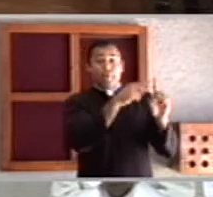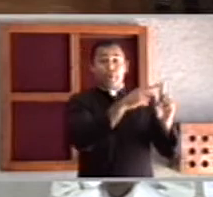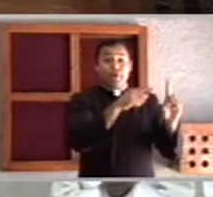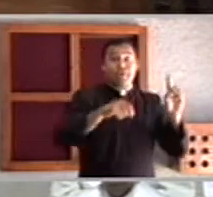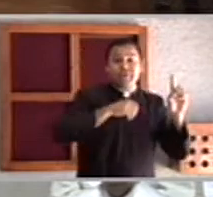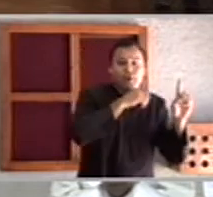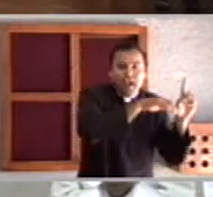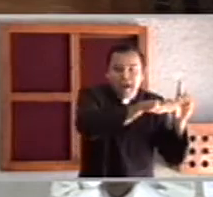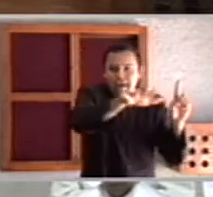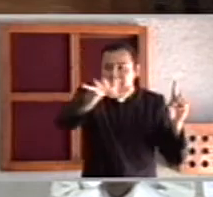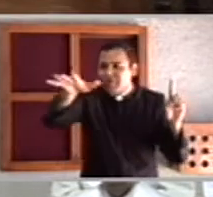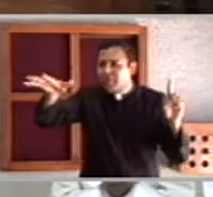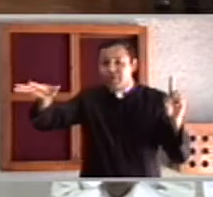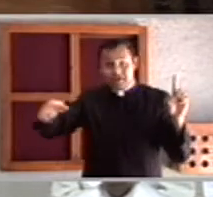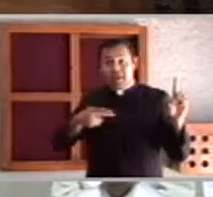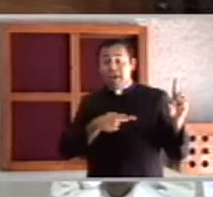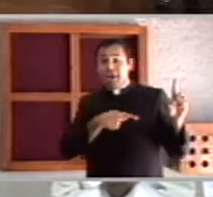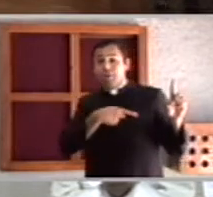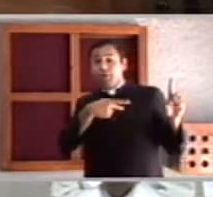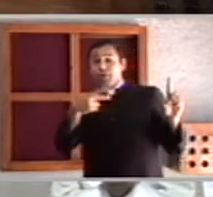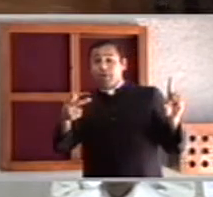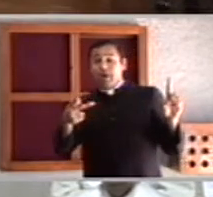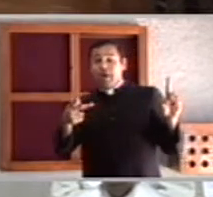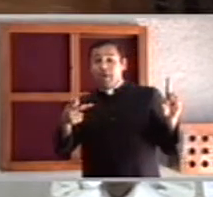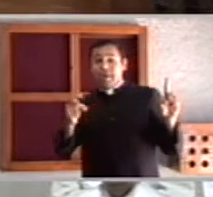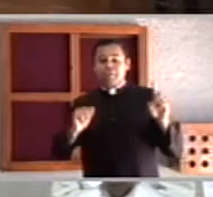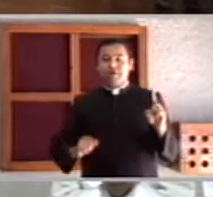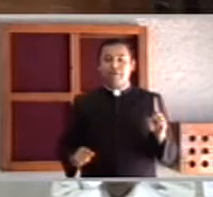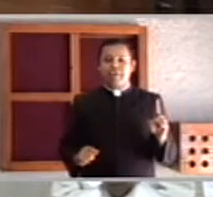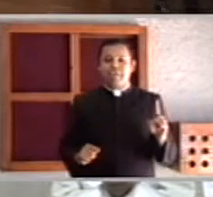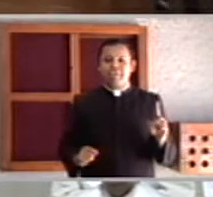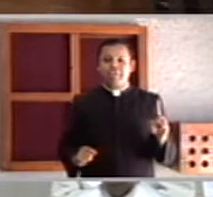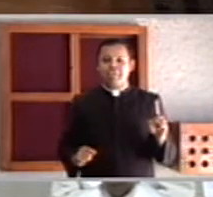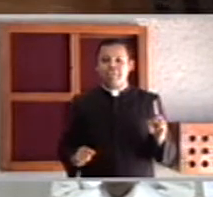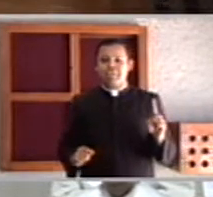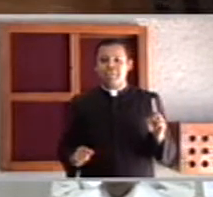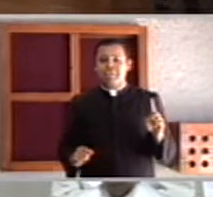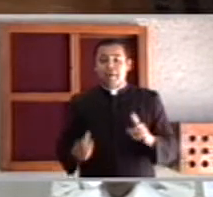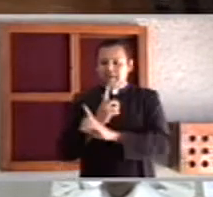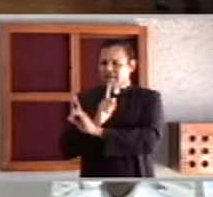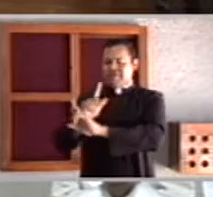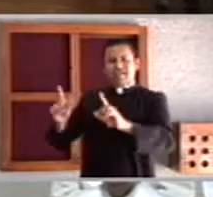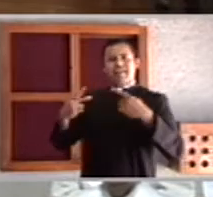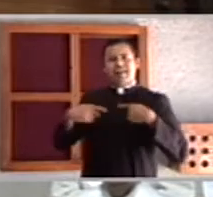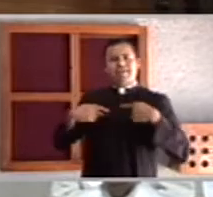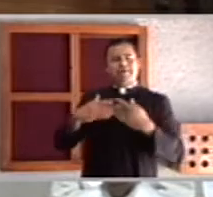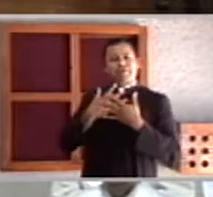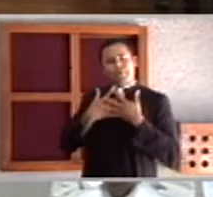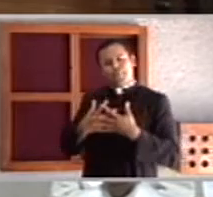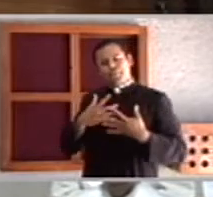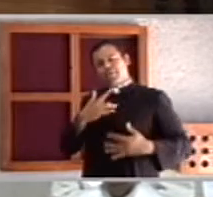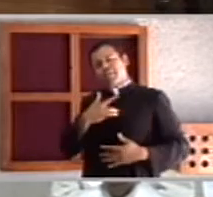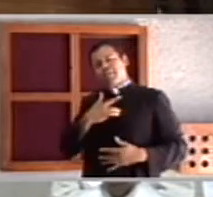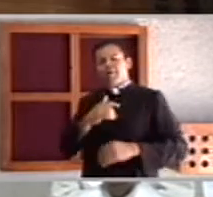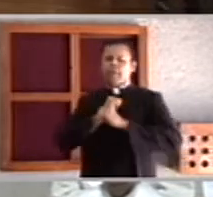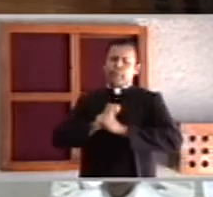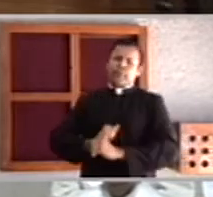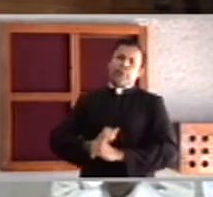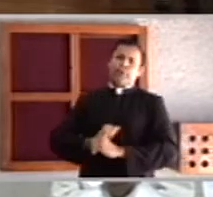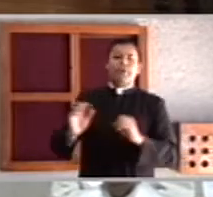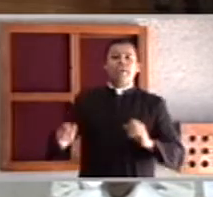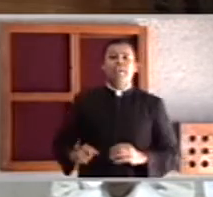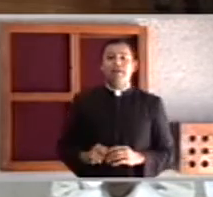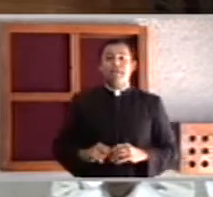para liberar y redimir a los cautivos y para proclamar el año